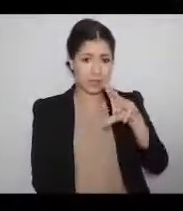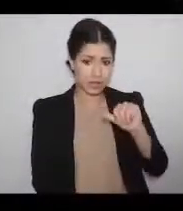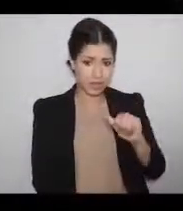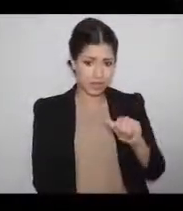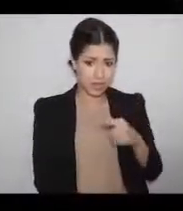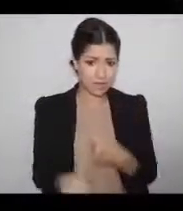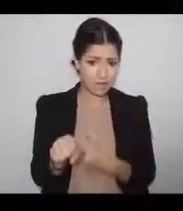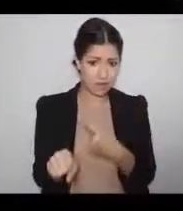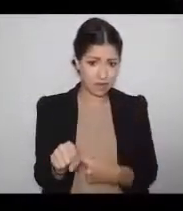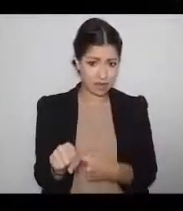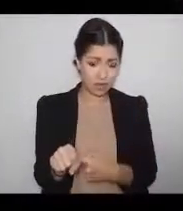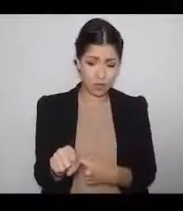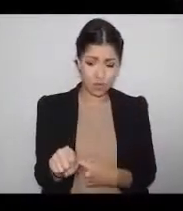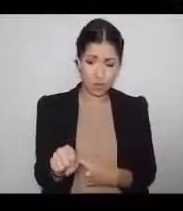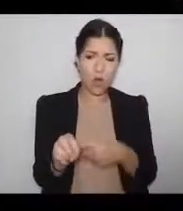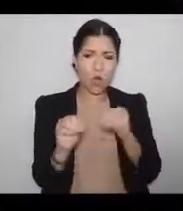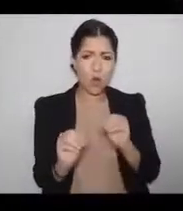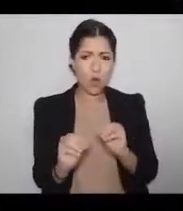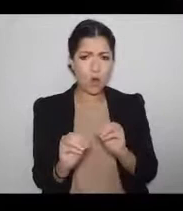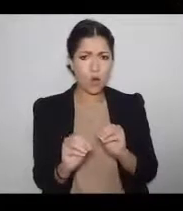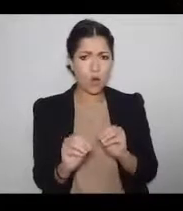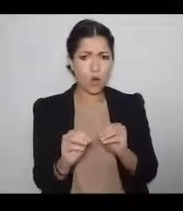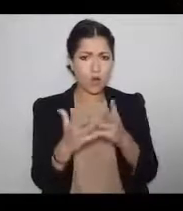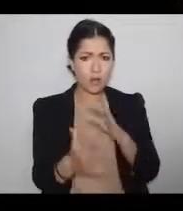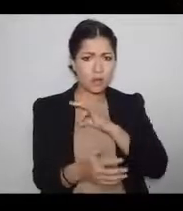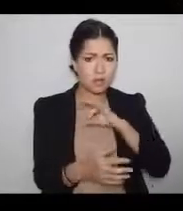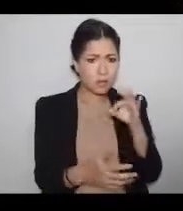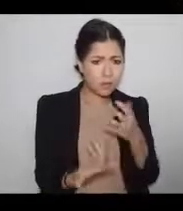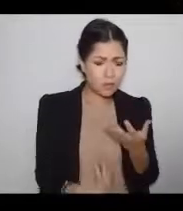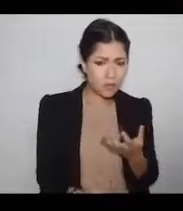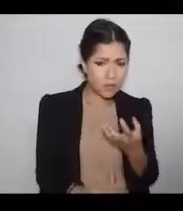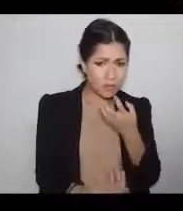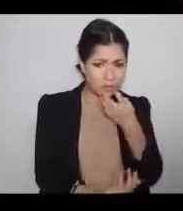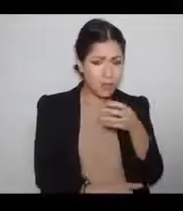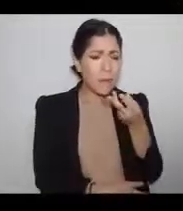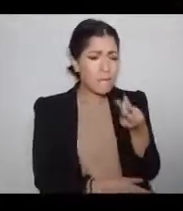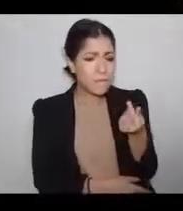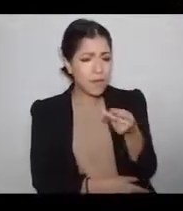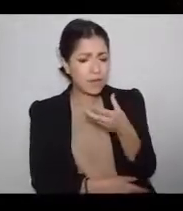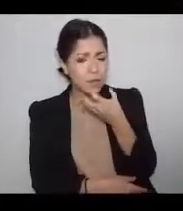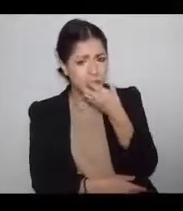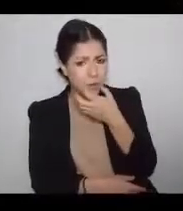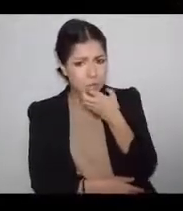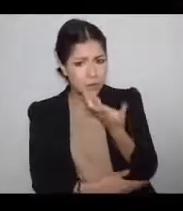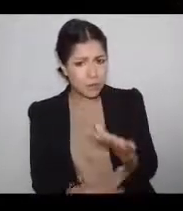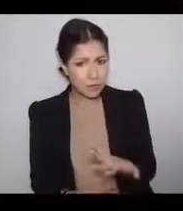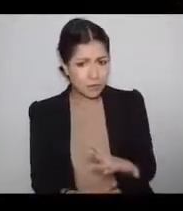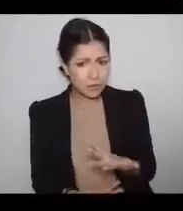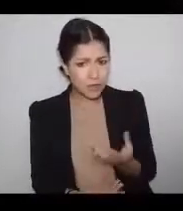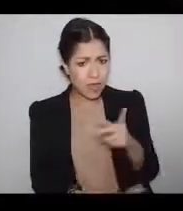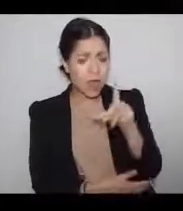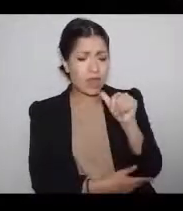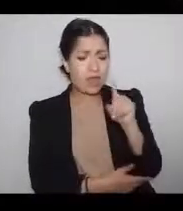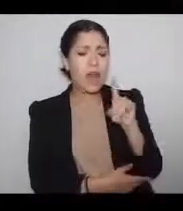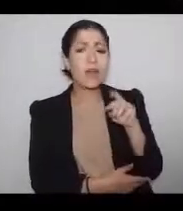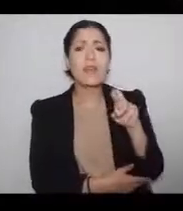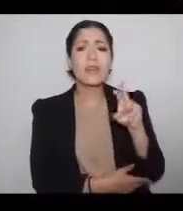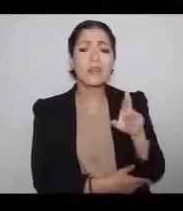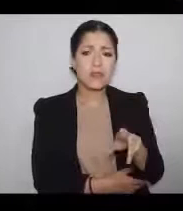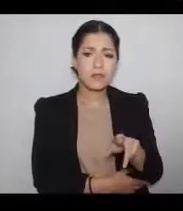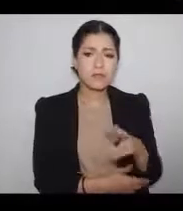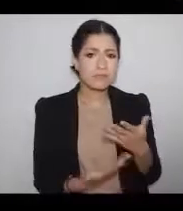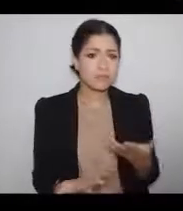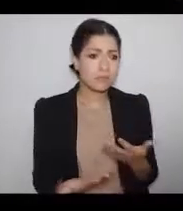¿Importa que ladre? Para eso me trajiste. ¿Cierto? Espero mucho de tus